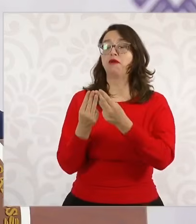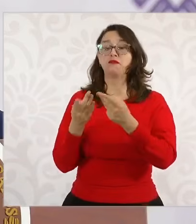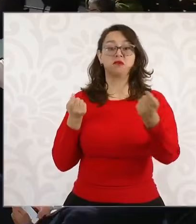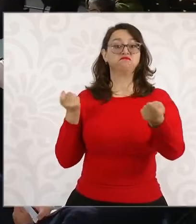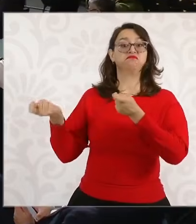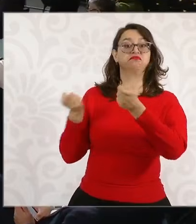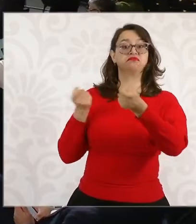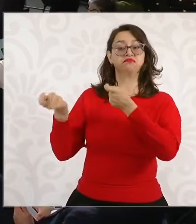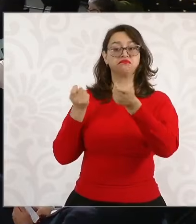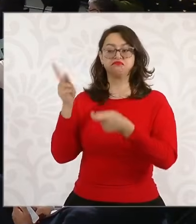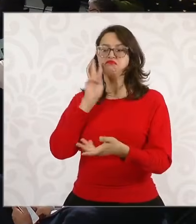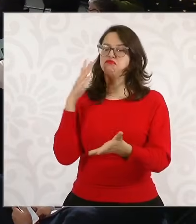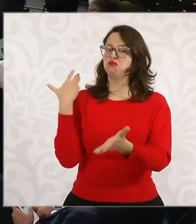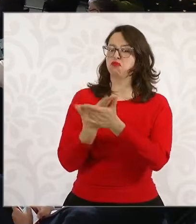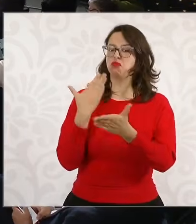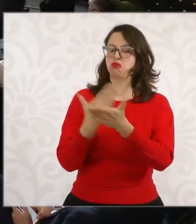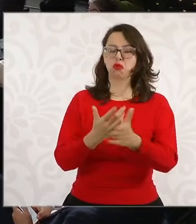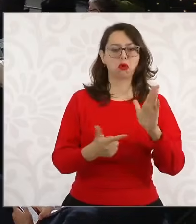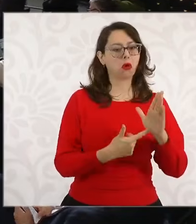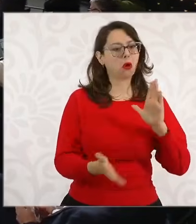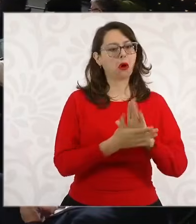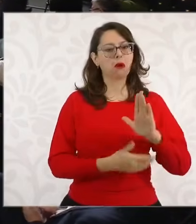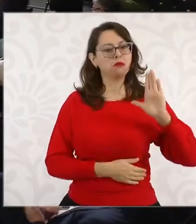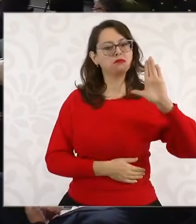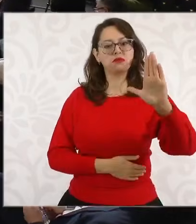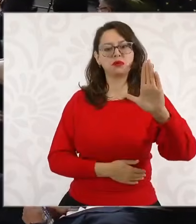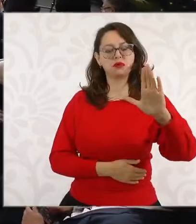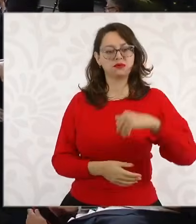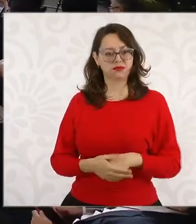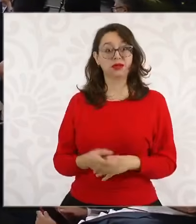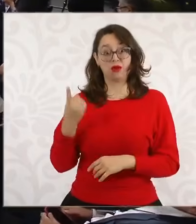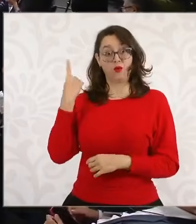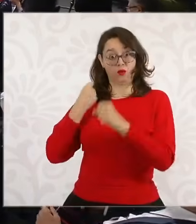de enero del 2025.